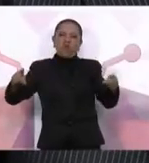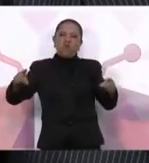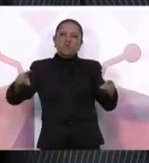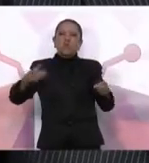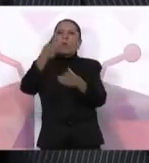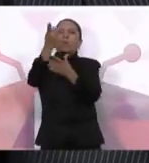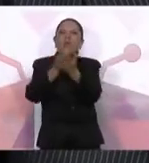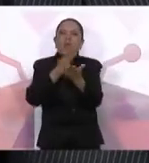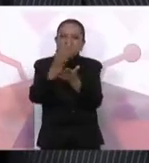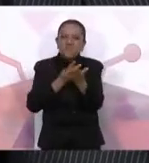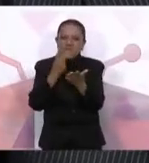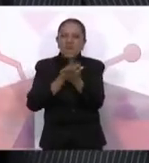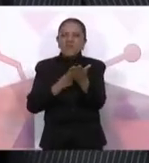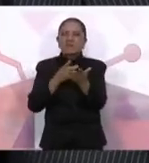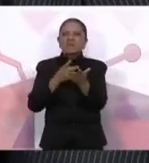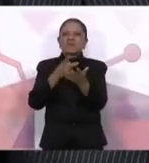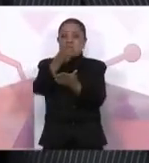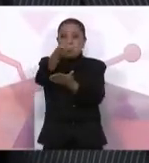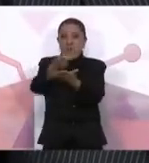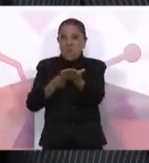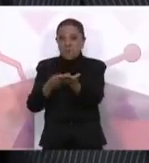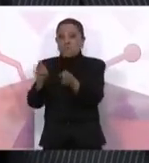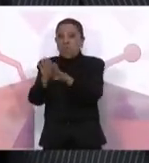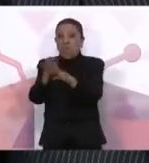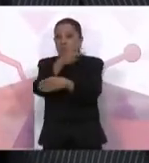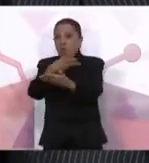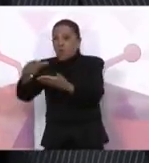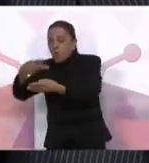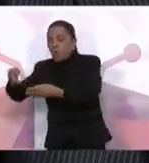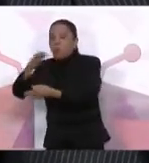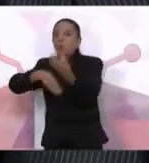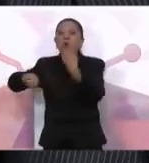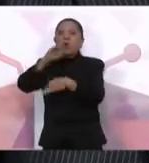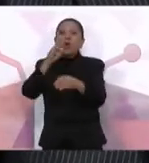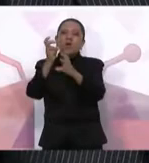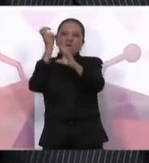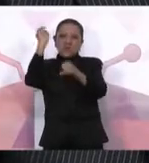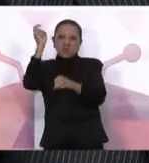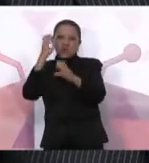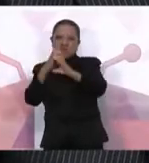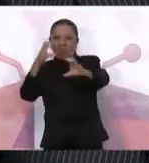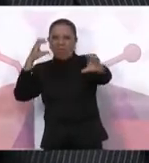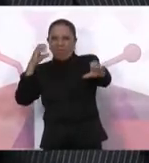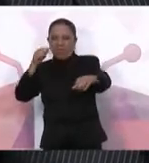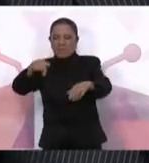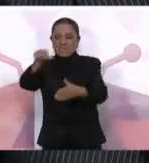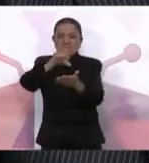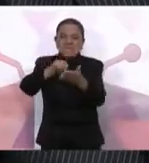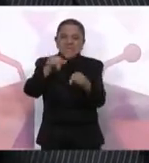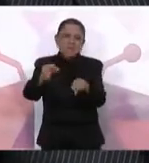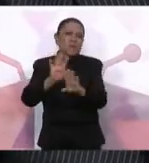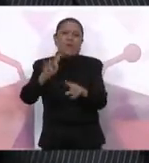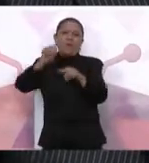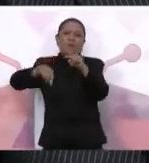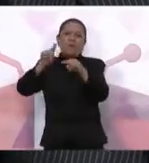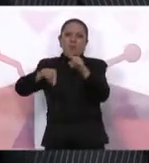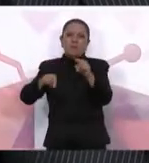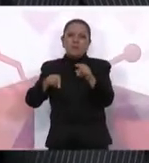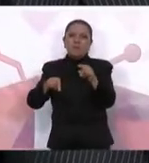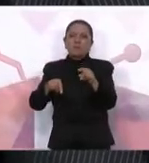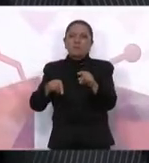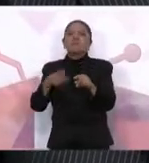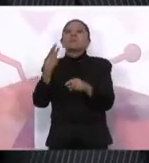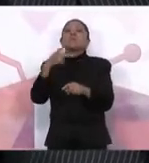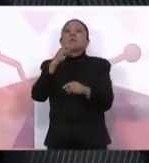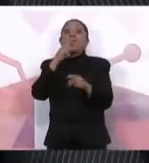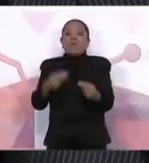comunicación podríamos por supuesto disminuir los índices de contaminación y además ayudar a otra cosa la hacen las negocios que están ahí